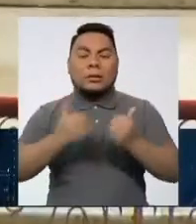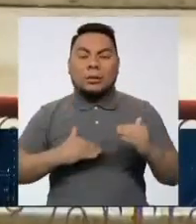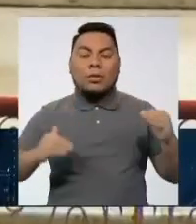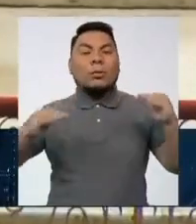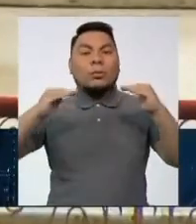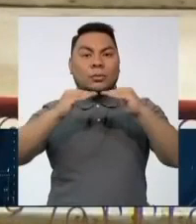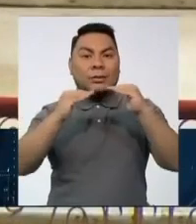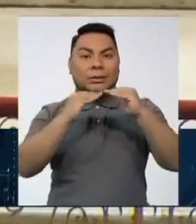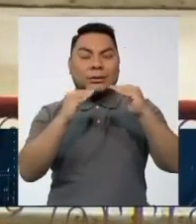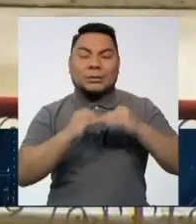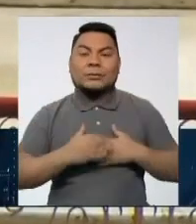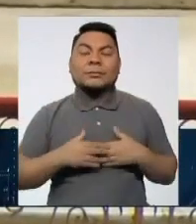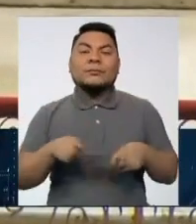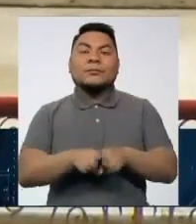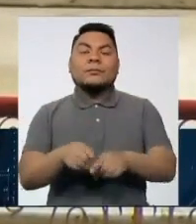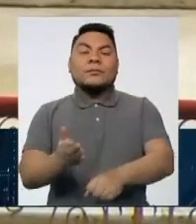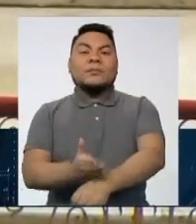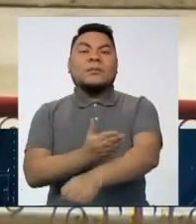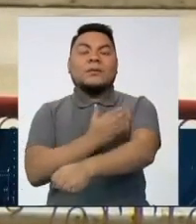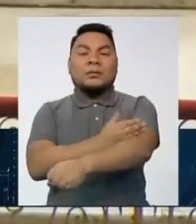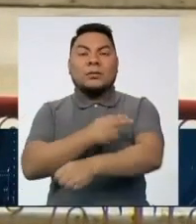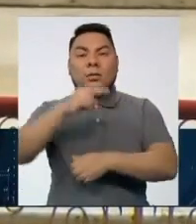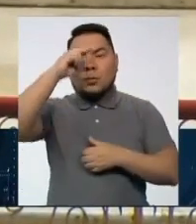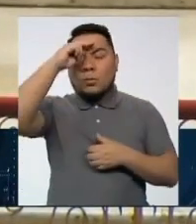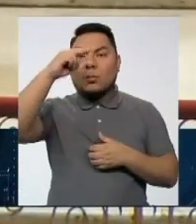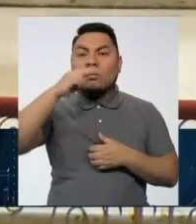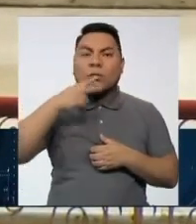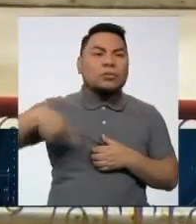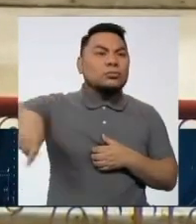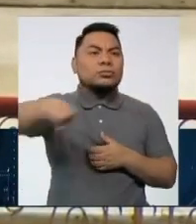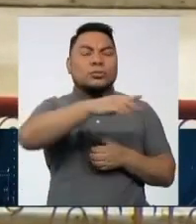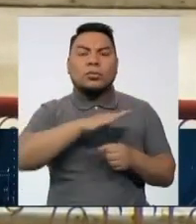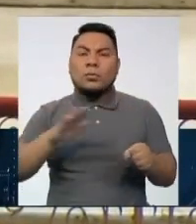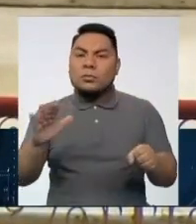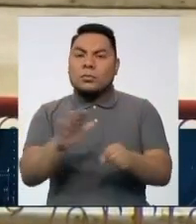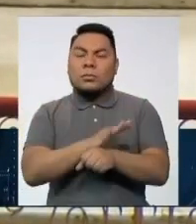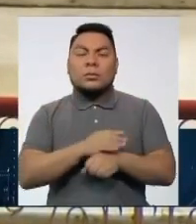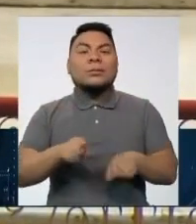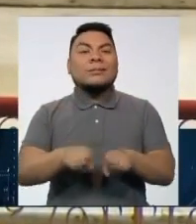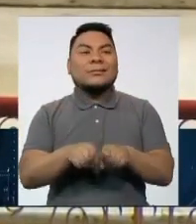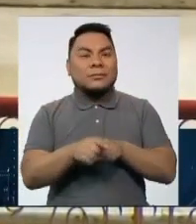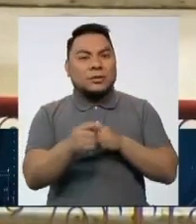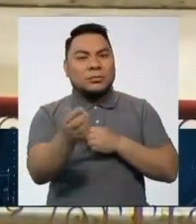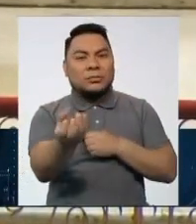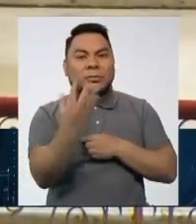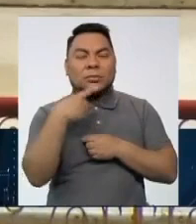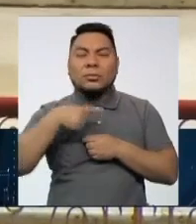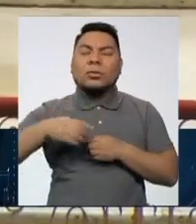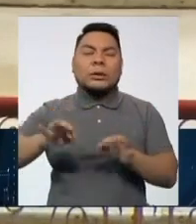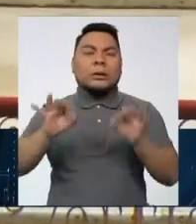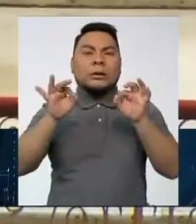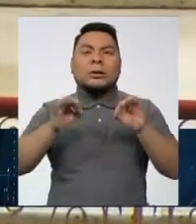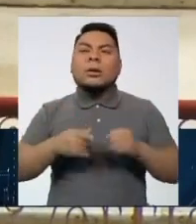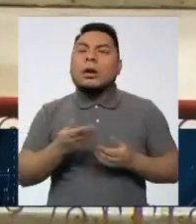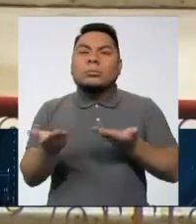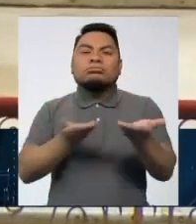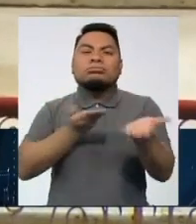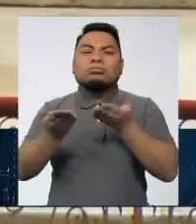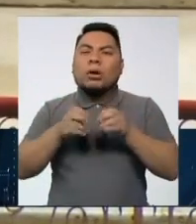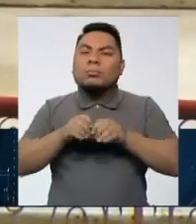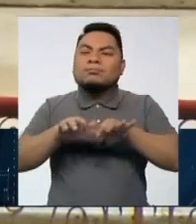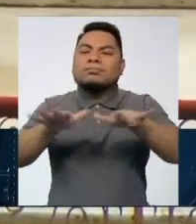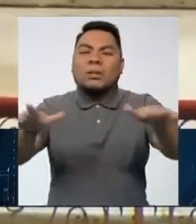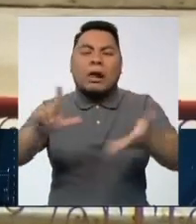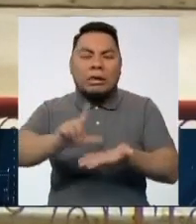equidad, el desarrollo humano integral y una auténtica descentralización administrativa